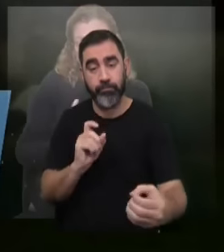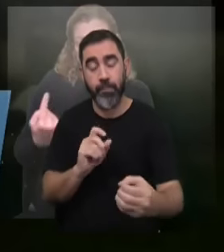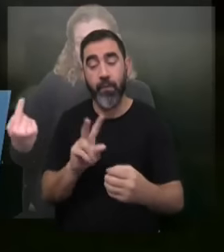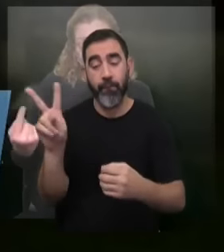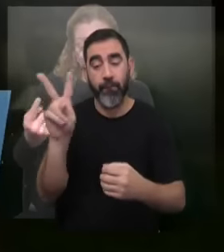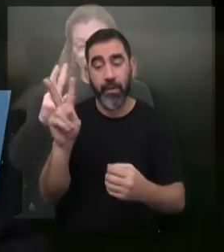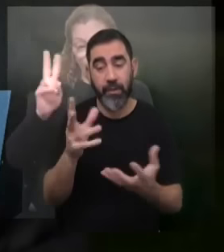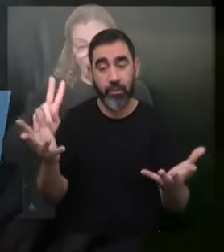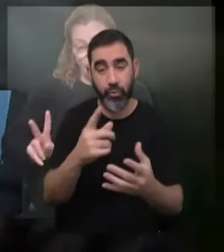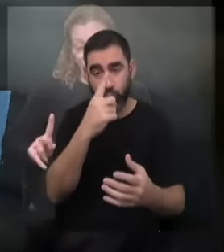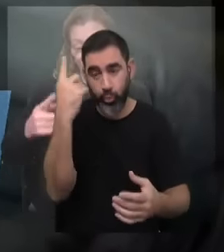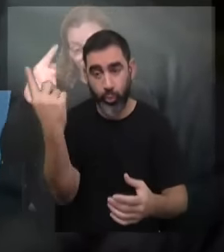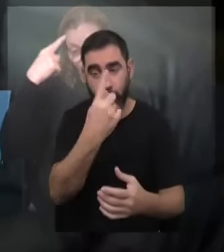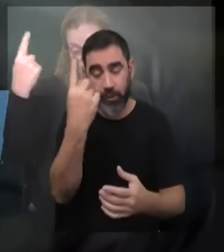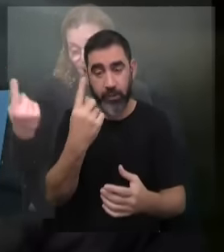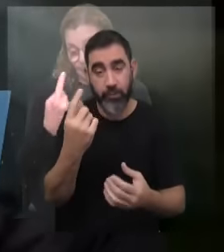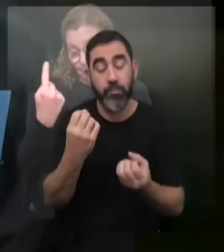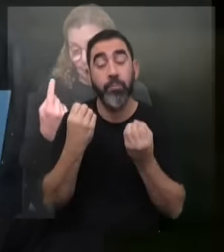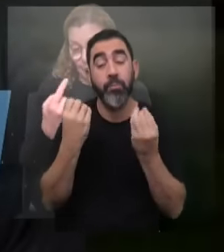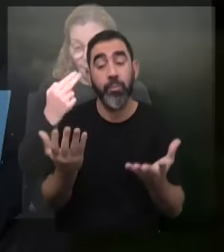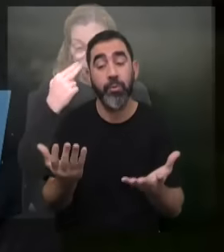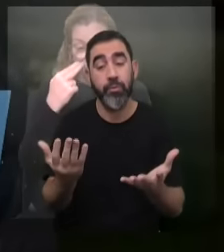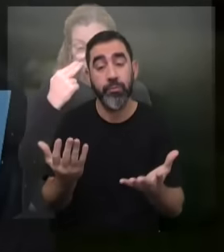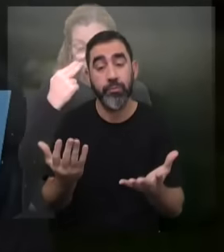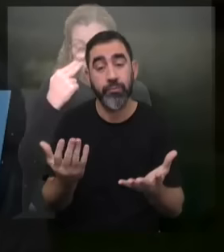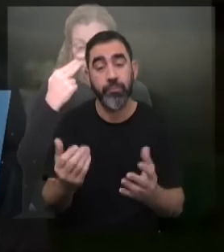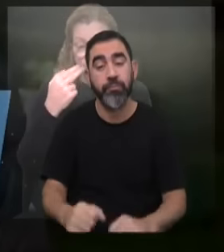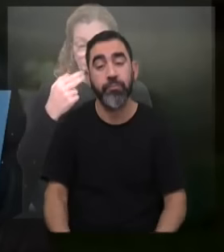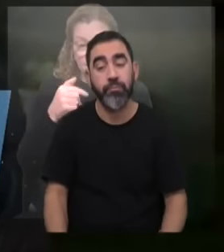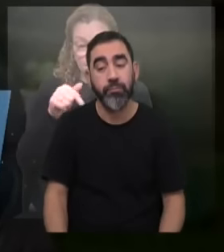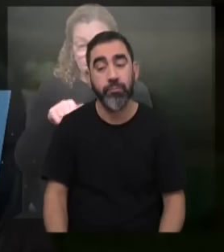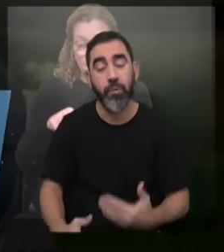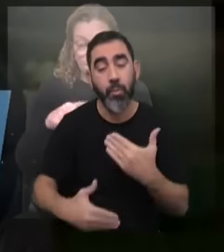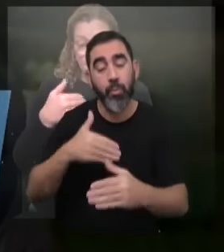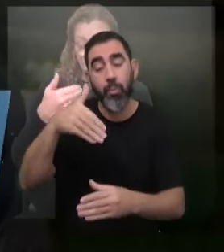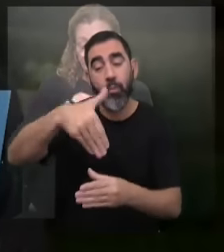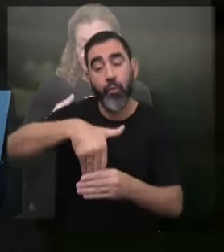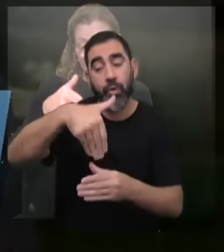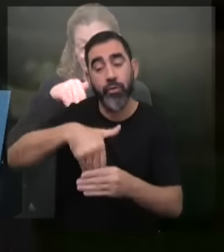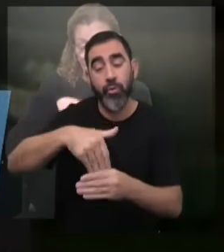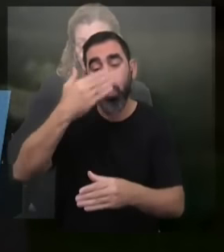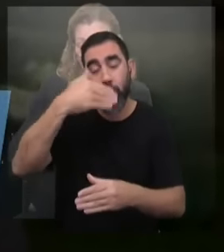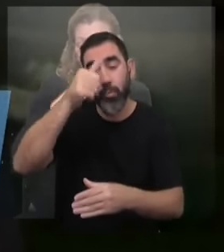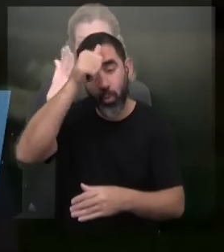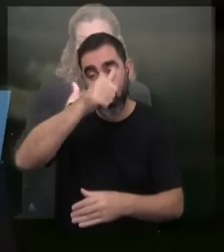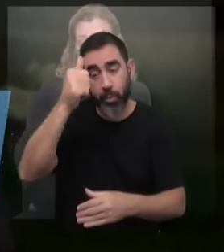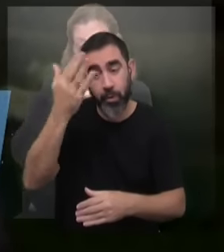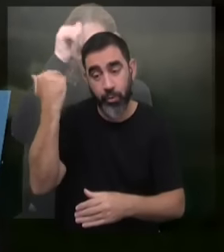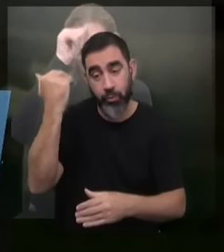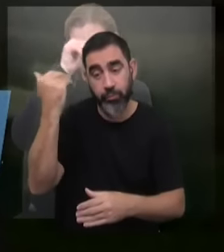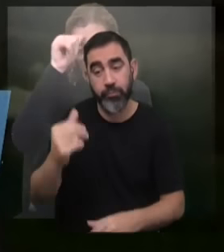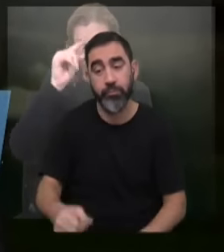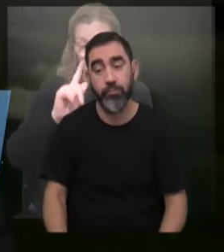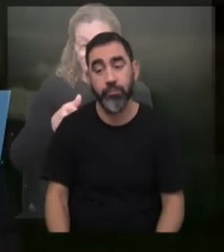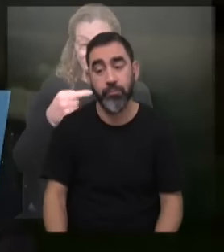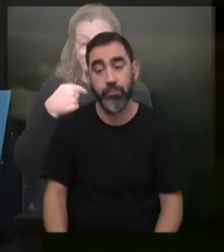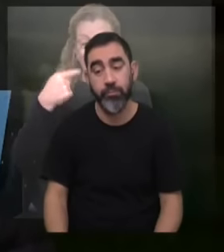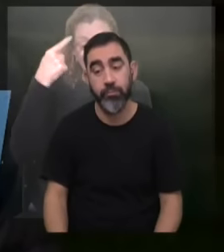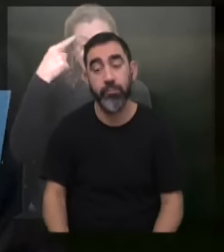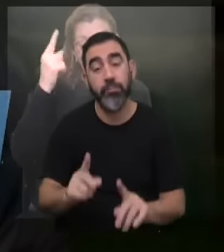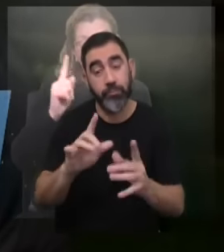Venezuela en el ámbito internacional a partir de lo que ha sido el proceso electoral del último domingo y creo que es un un hecho más